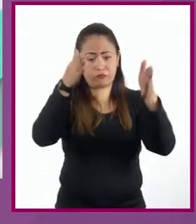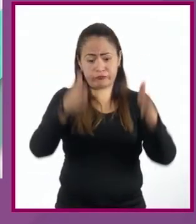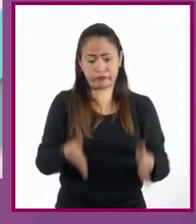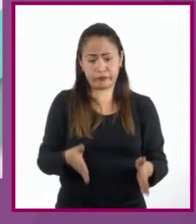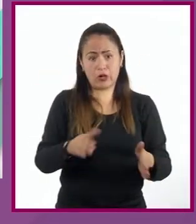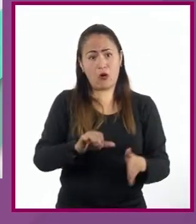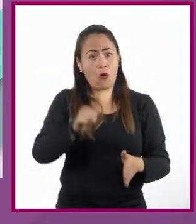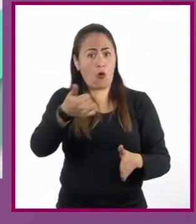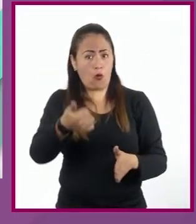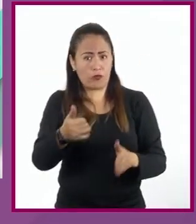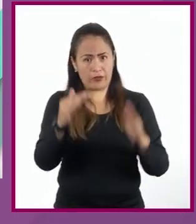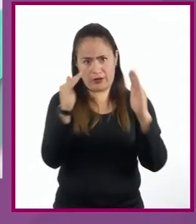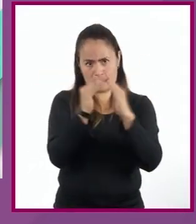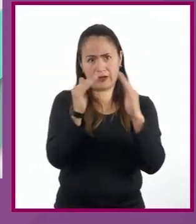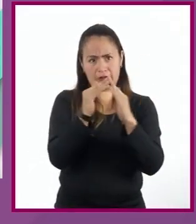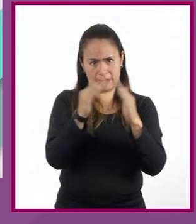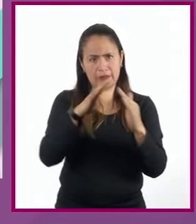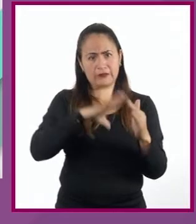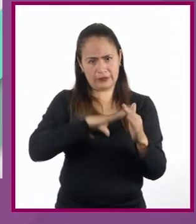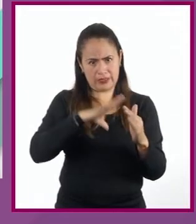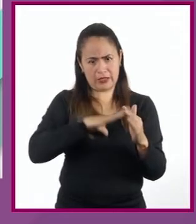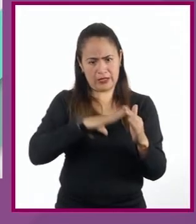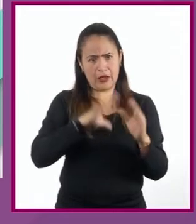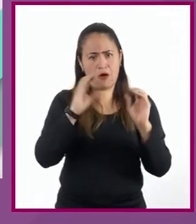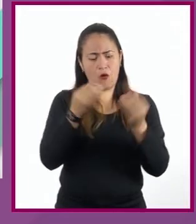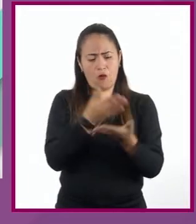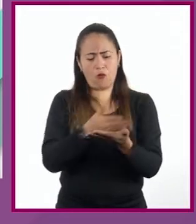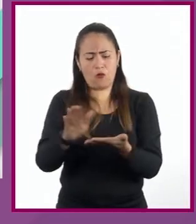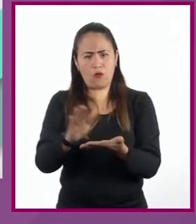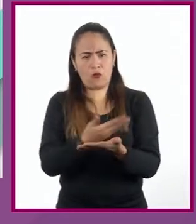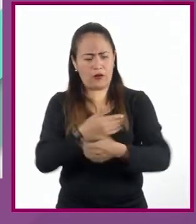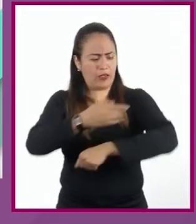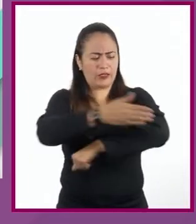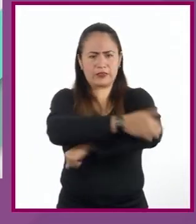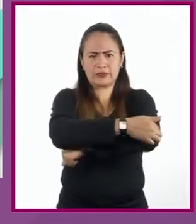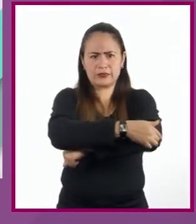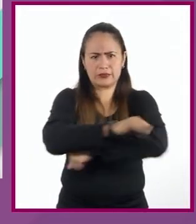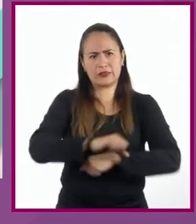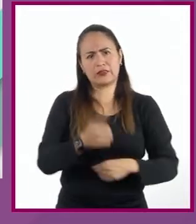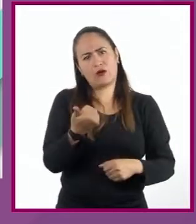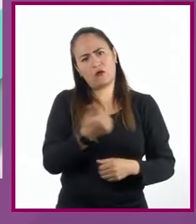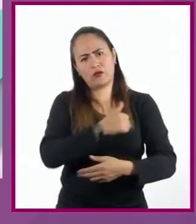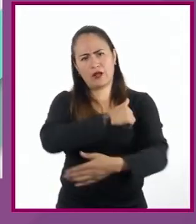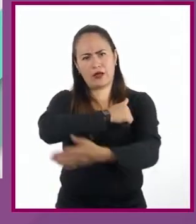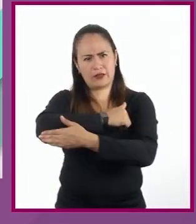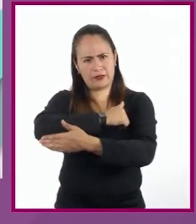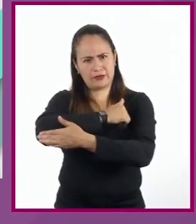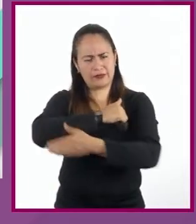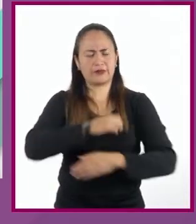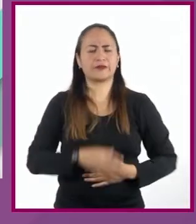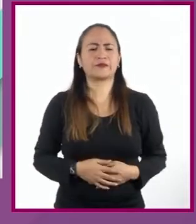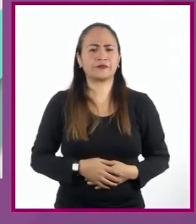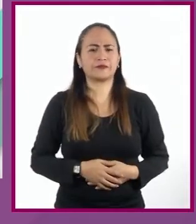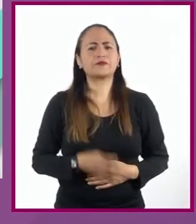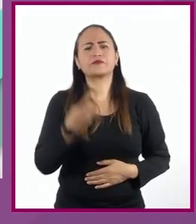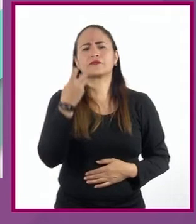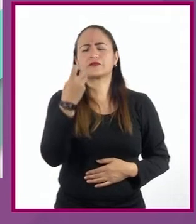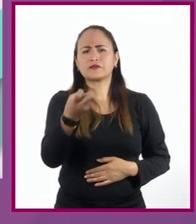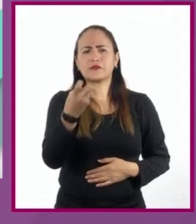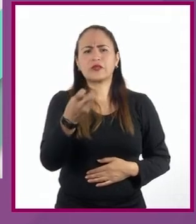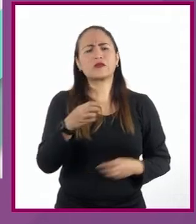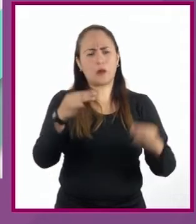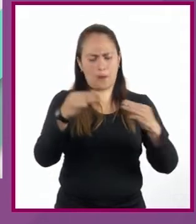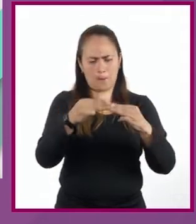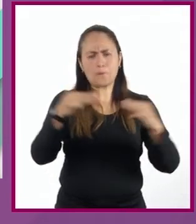entre ellas, o también podrían estar separadas de esquina a esquina de la calle. Por esta razón, consideramos que el